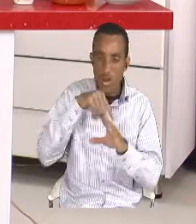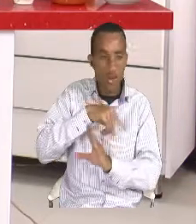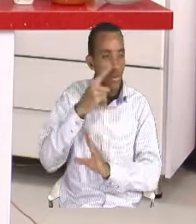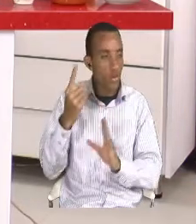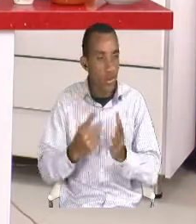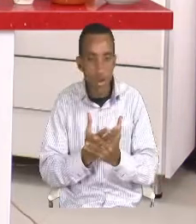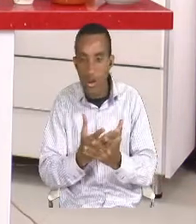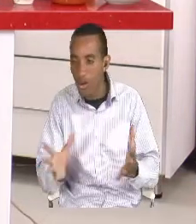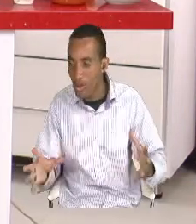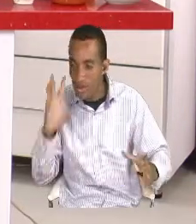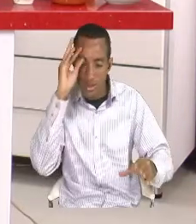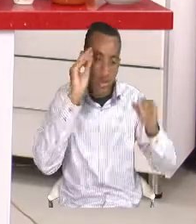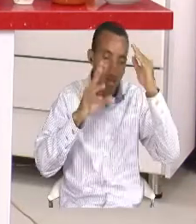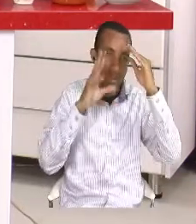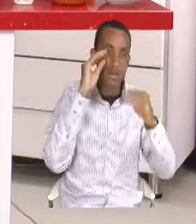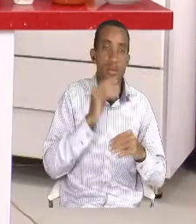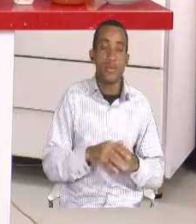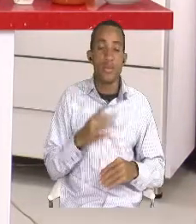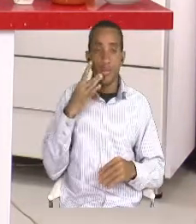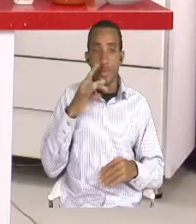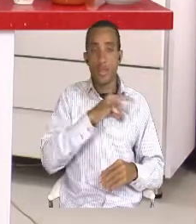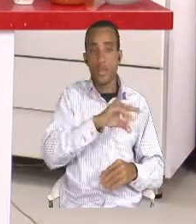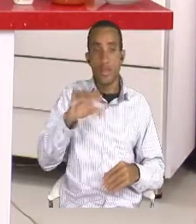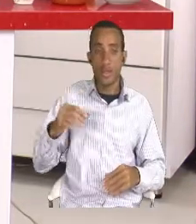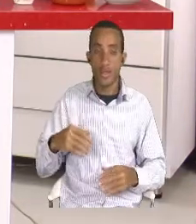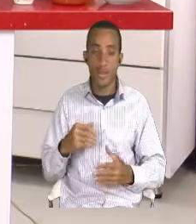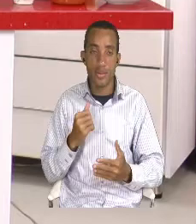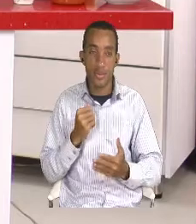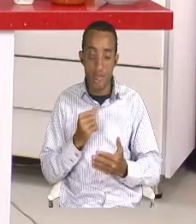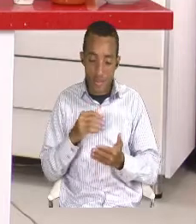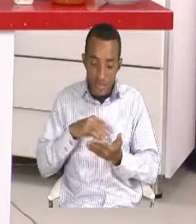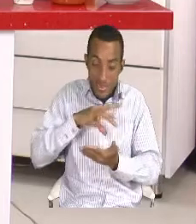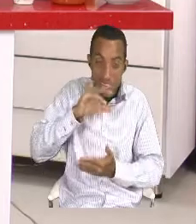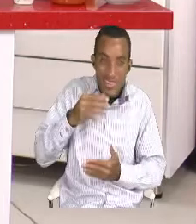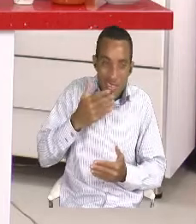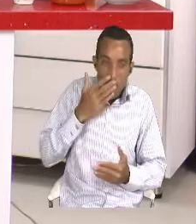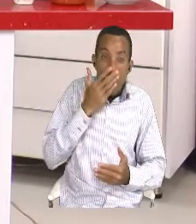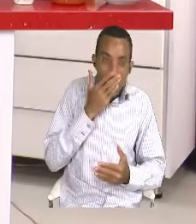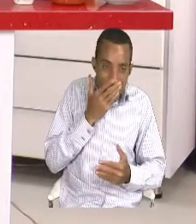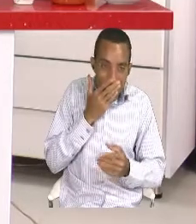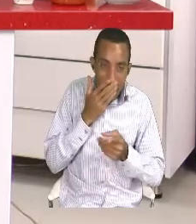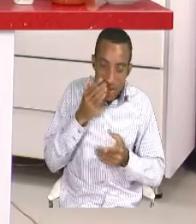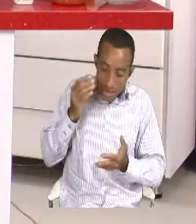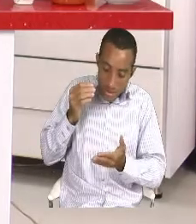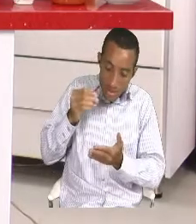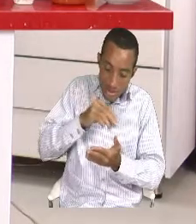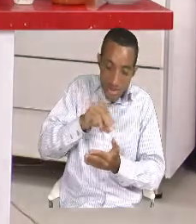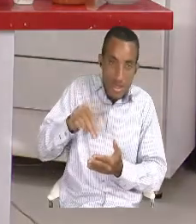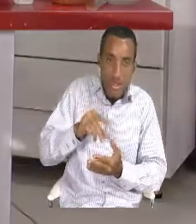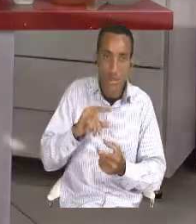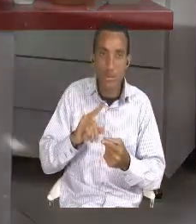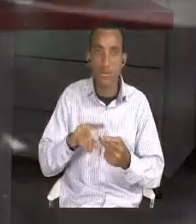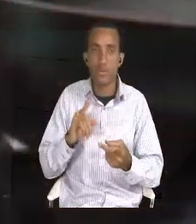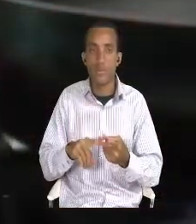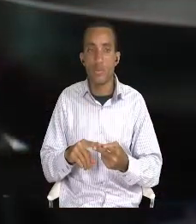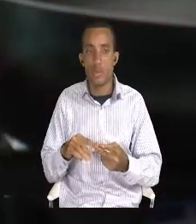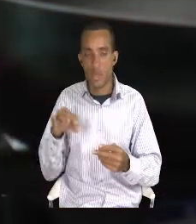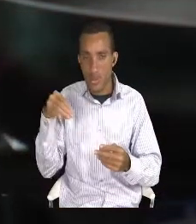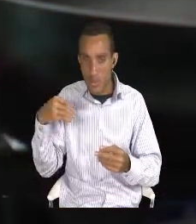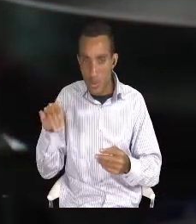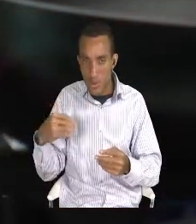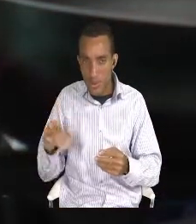con pimienta y hierbas. ¿Para adobarlo? Sí, para agregarle un poquito, no mucho, puesto que la tocineta